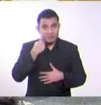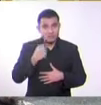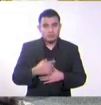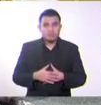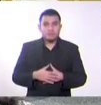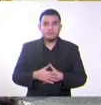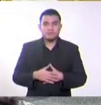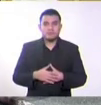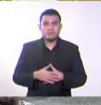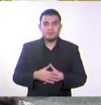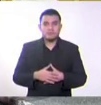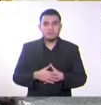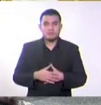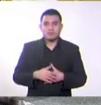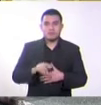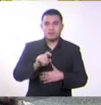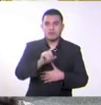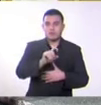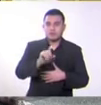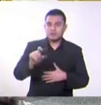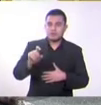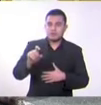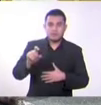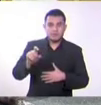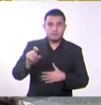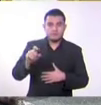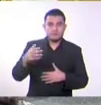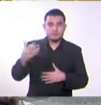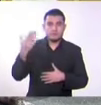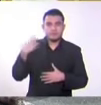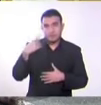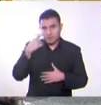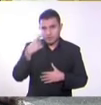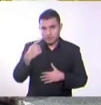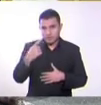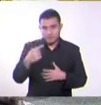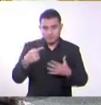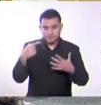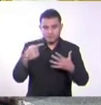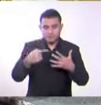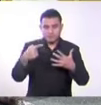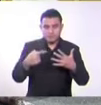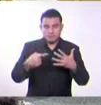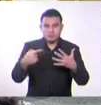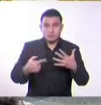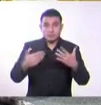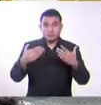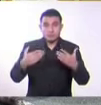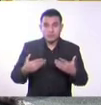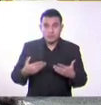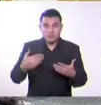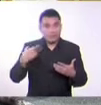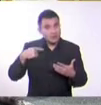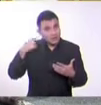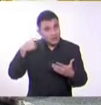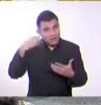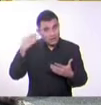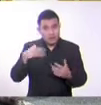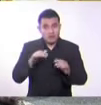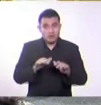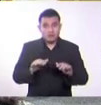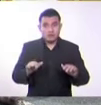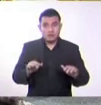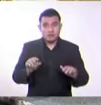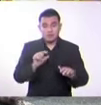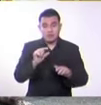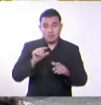¿Te recuerdas la semana pasada que veíamos los derechos? Ajá. ¿Te recuerdas a ese derecho que tenían los niños y de las niñas que se llamaba la